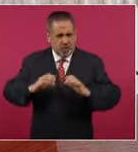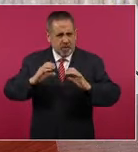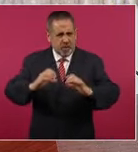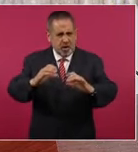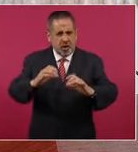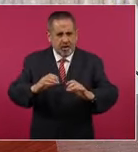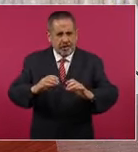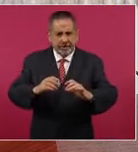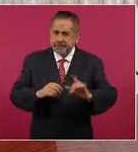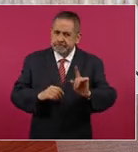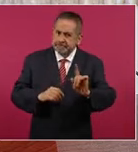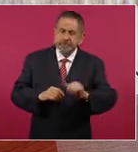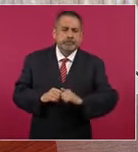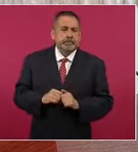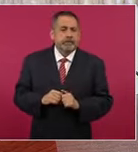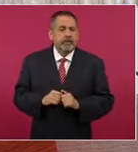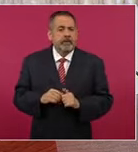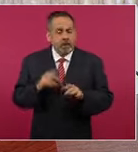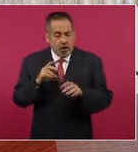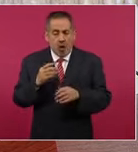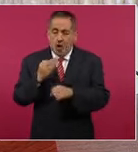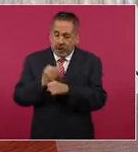y no